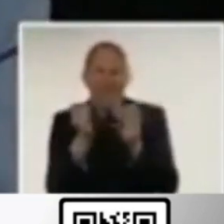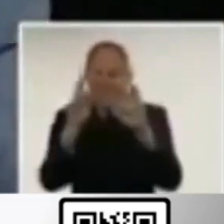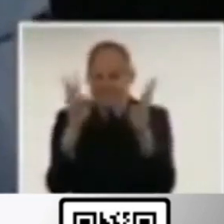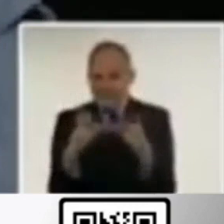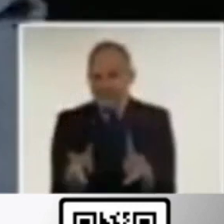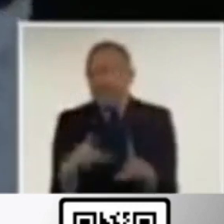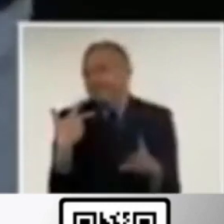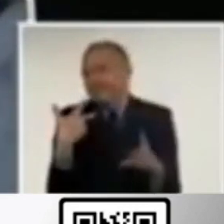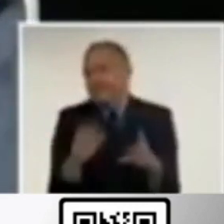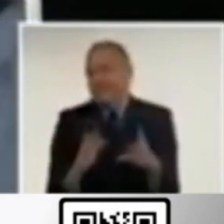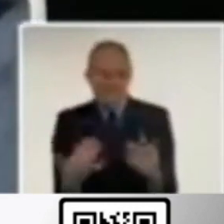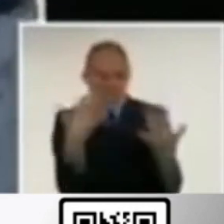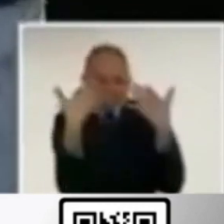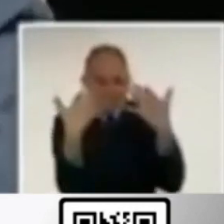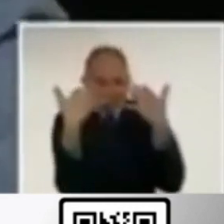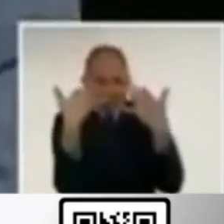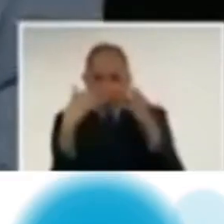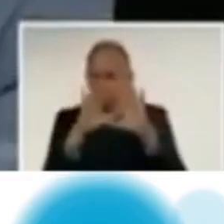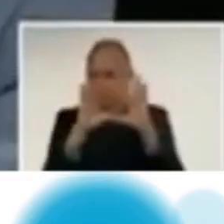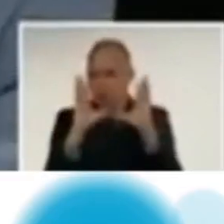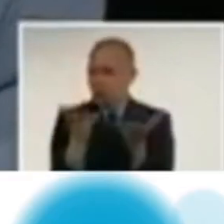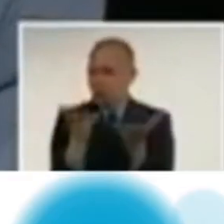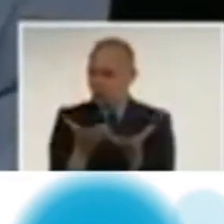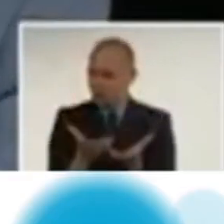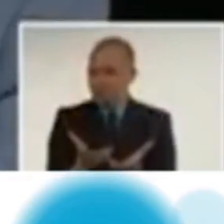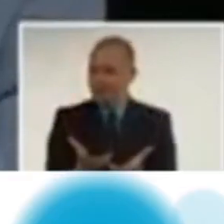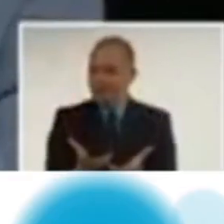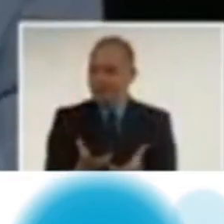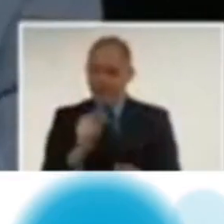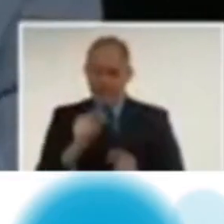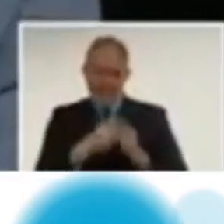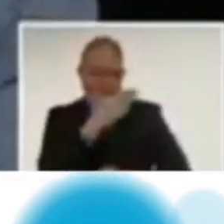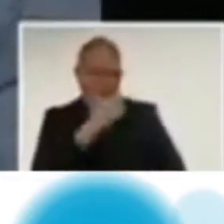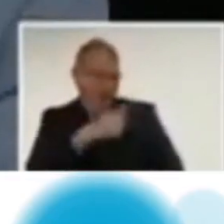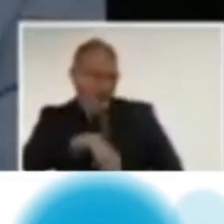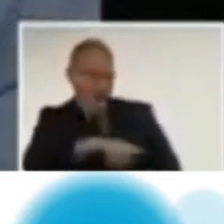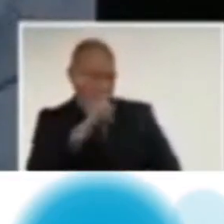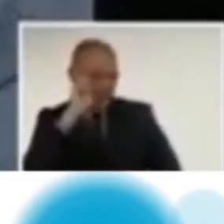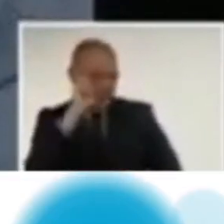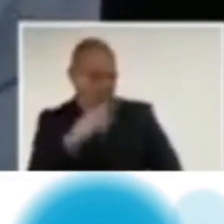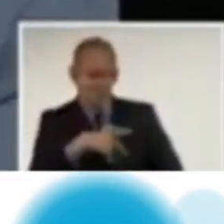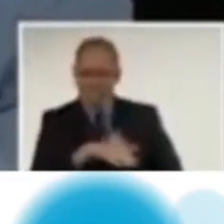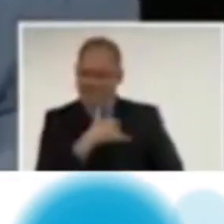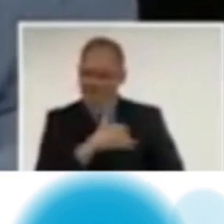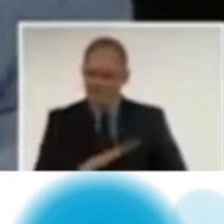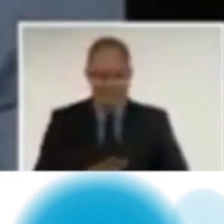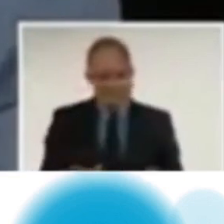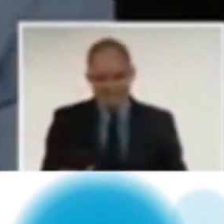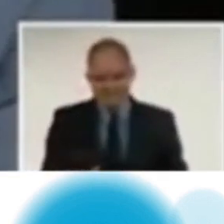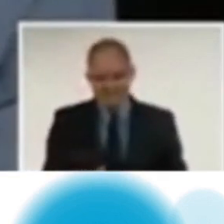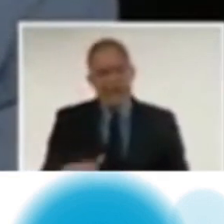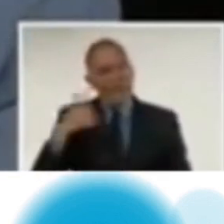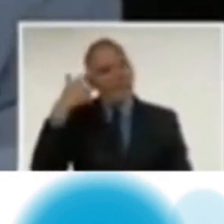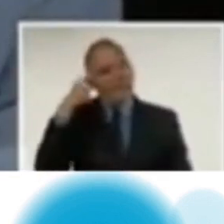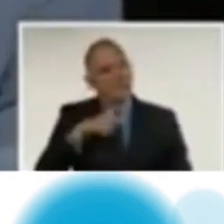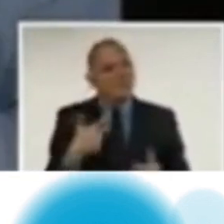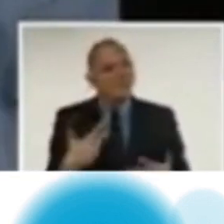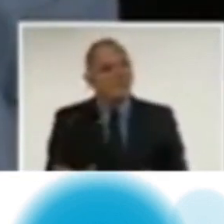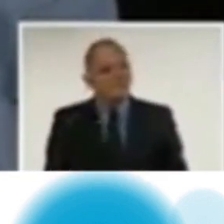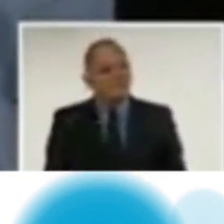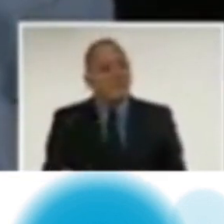la profunda crisis que ahora mismo marca la realidad del país porque el Patriotismo no podemos conectarlo exclusivamente